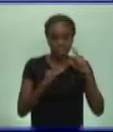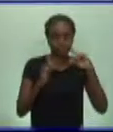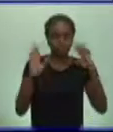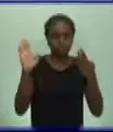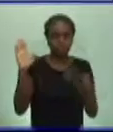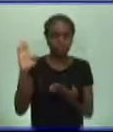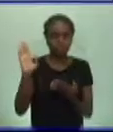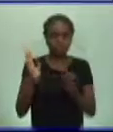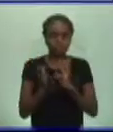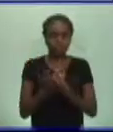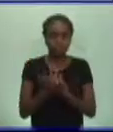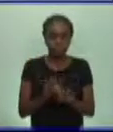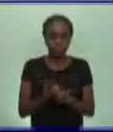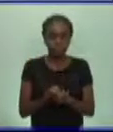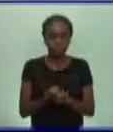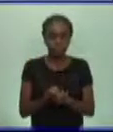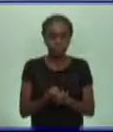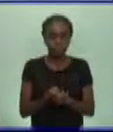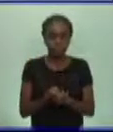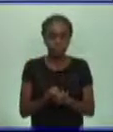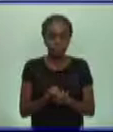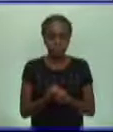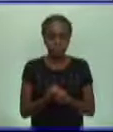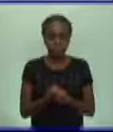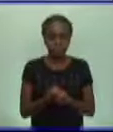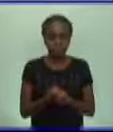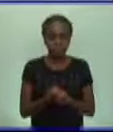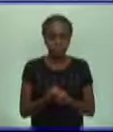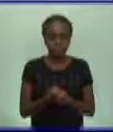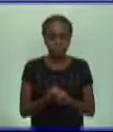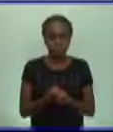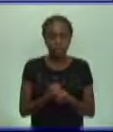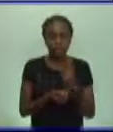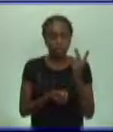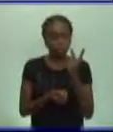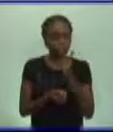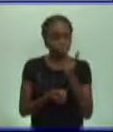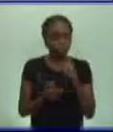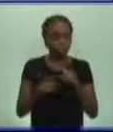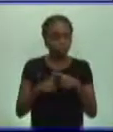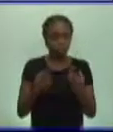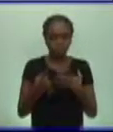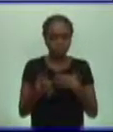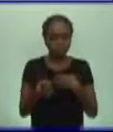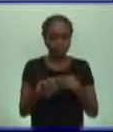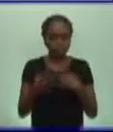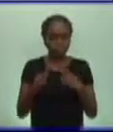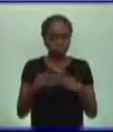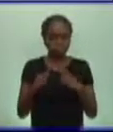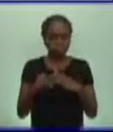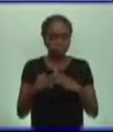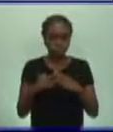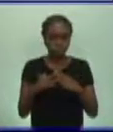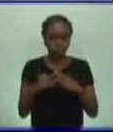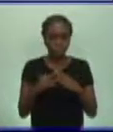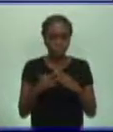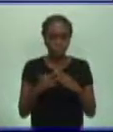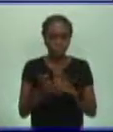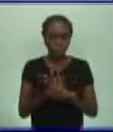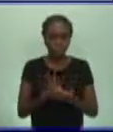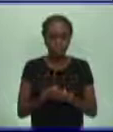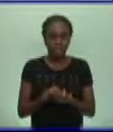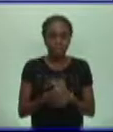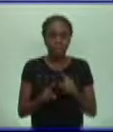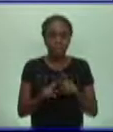grandísimo y la palabra árboles. Claro, ¿y por qué se quedaron sin casitas? Bueno, porque